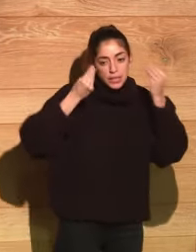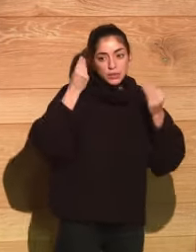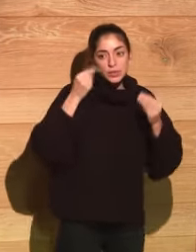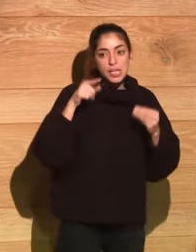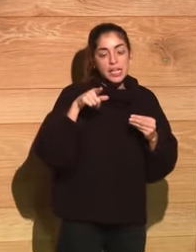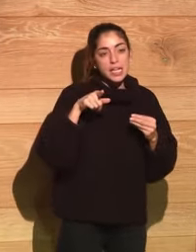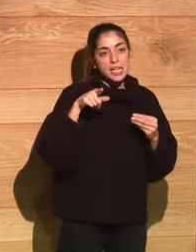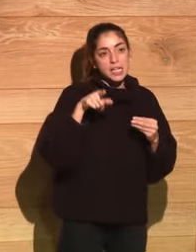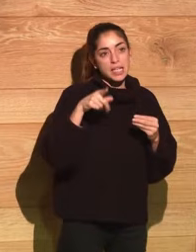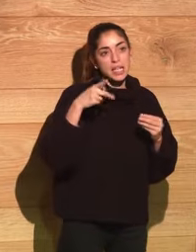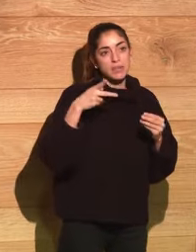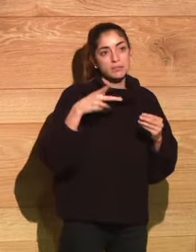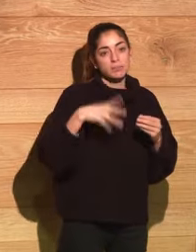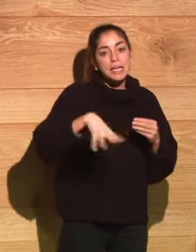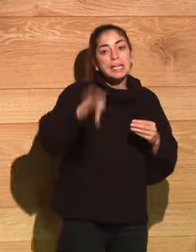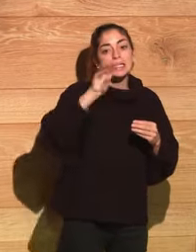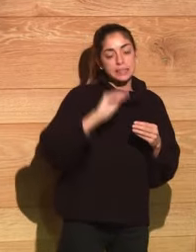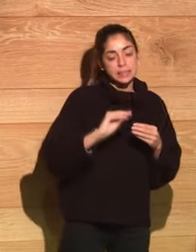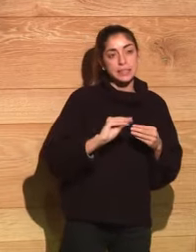ella podría comprender.